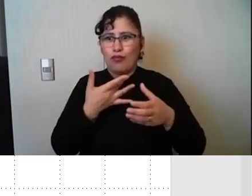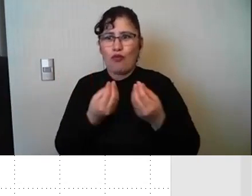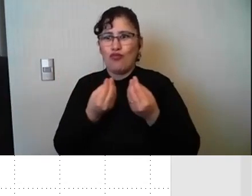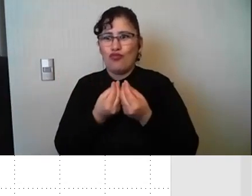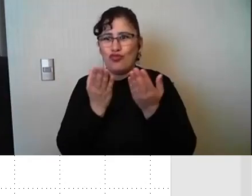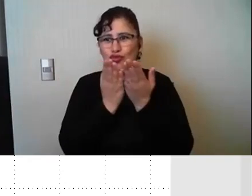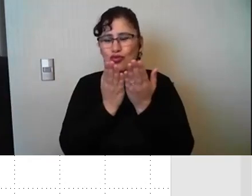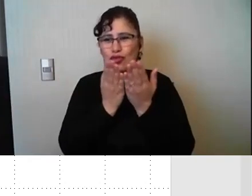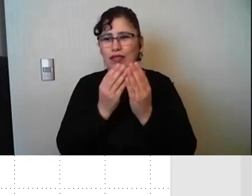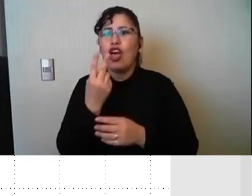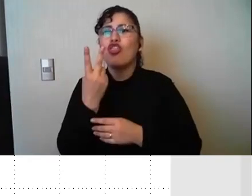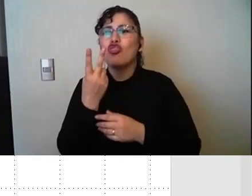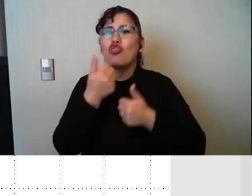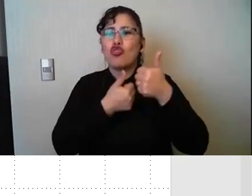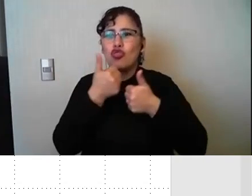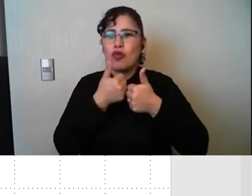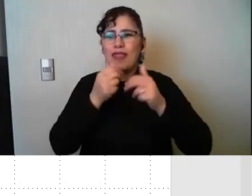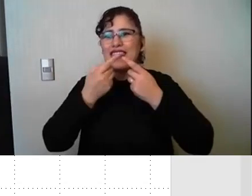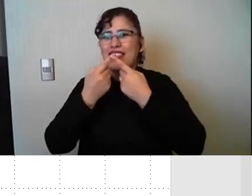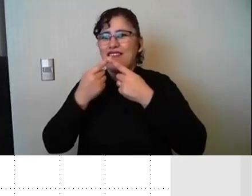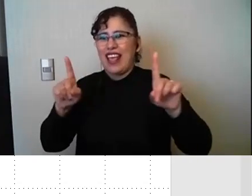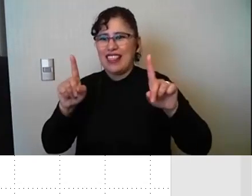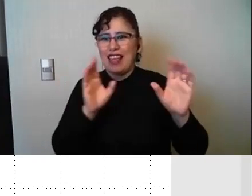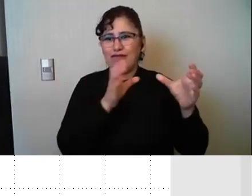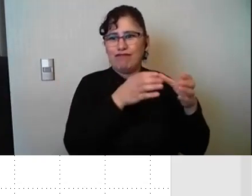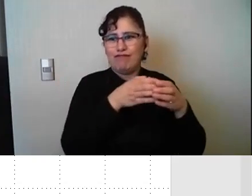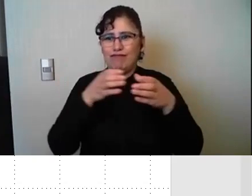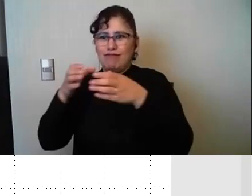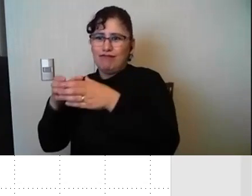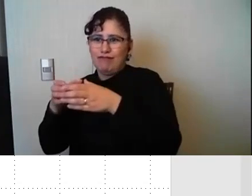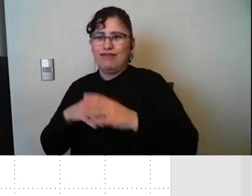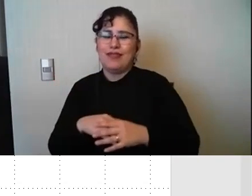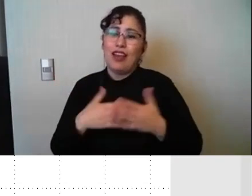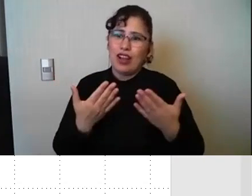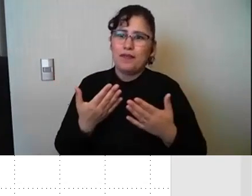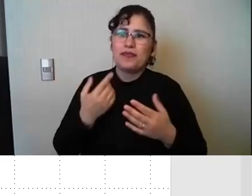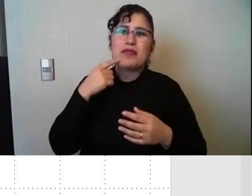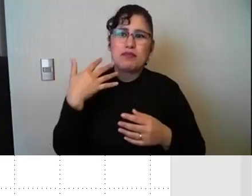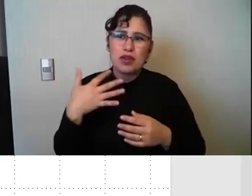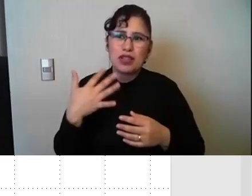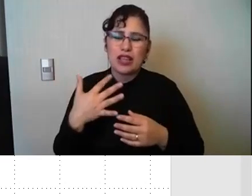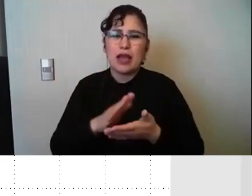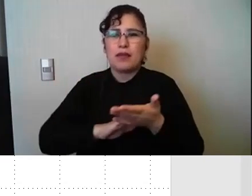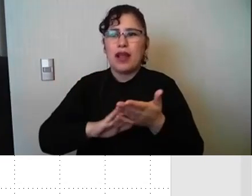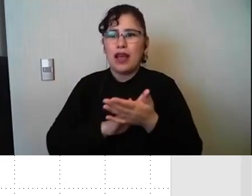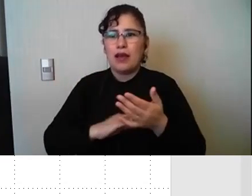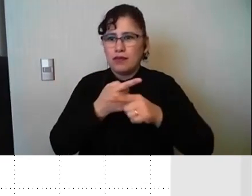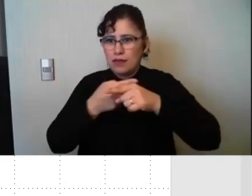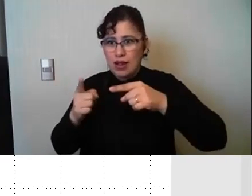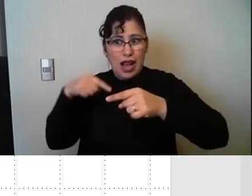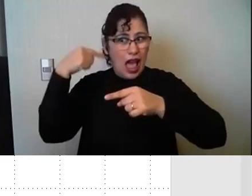pruebas distintas. Por eso es importante tener con anticipación si va a ser en la próxima